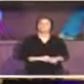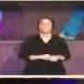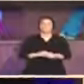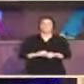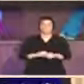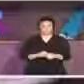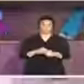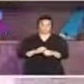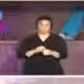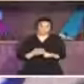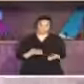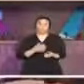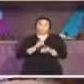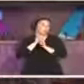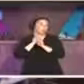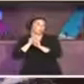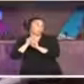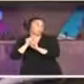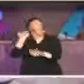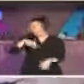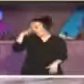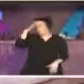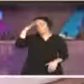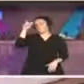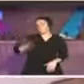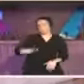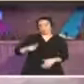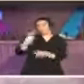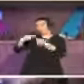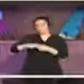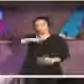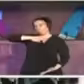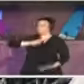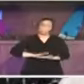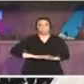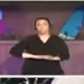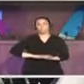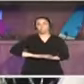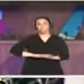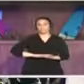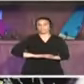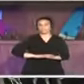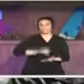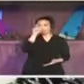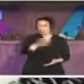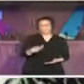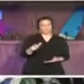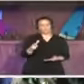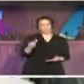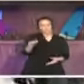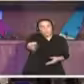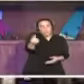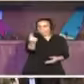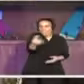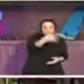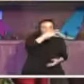este clavo de testa al político inepto, al que vive podrido